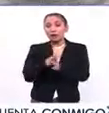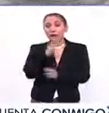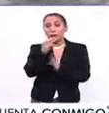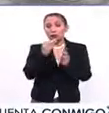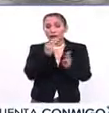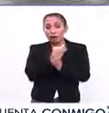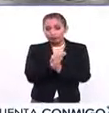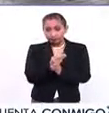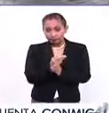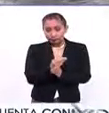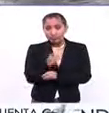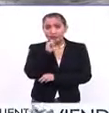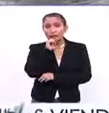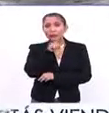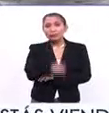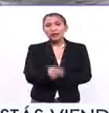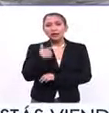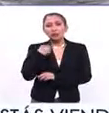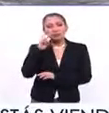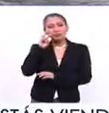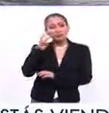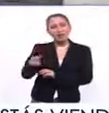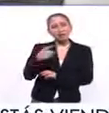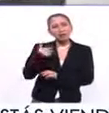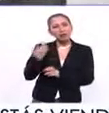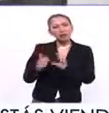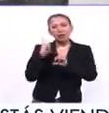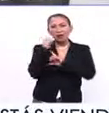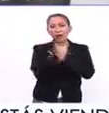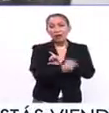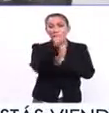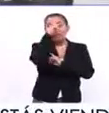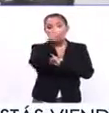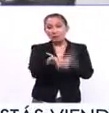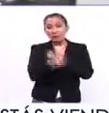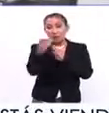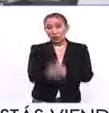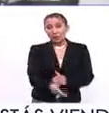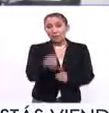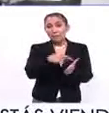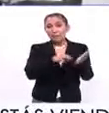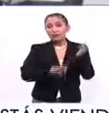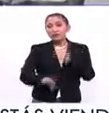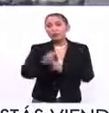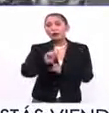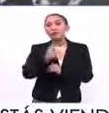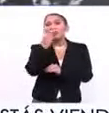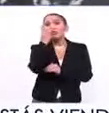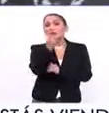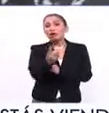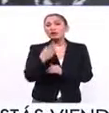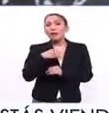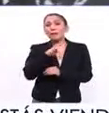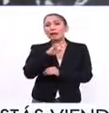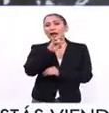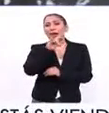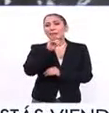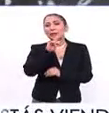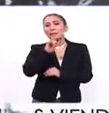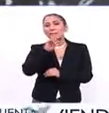Mundial. Además de las precariedades del exilio, llegó a México en 1942 acompañando a Benjamín